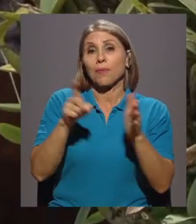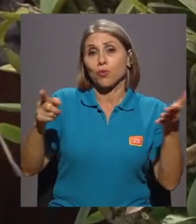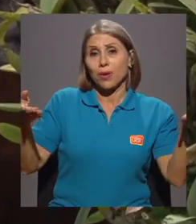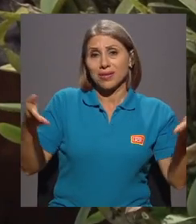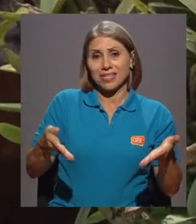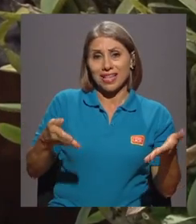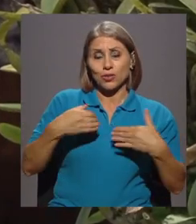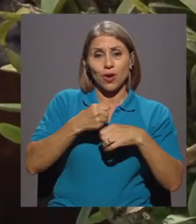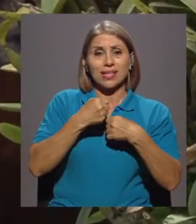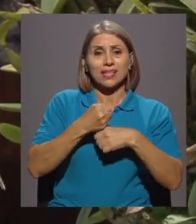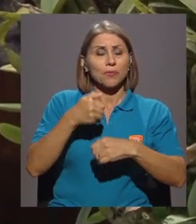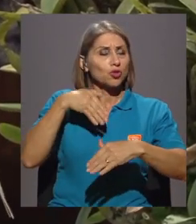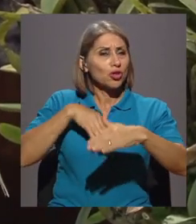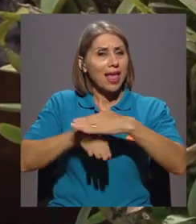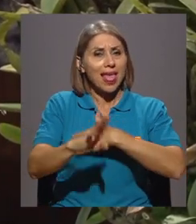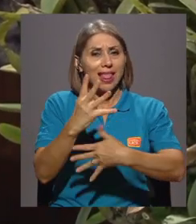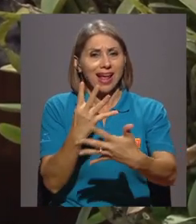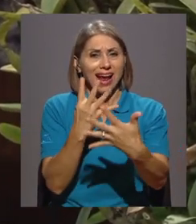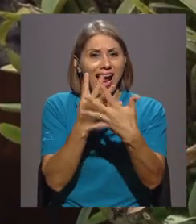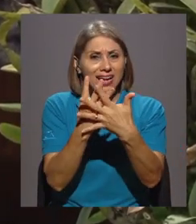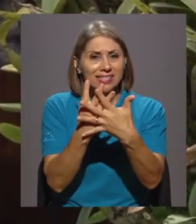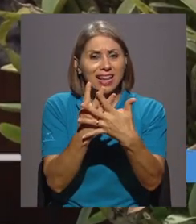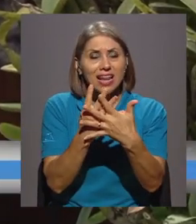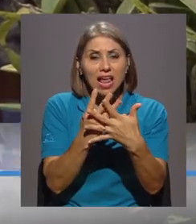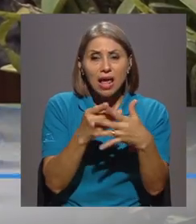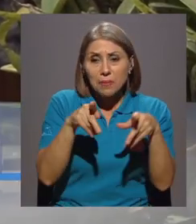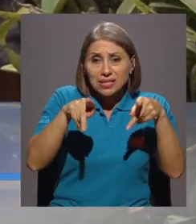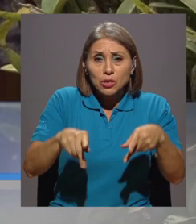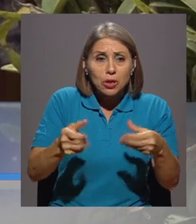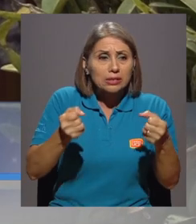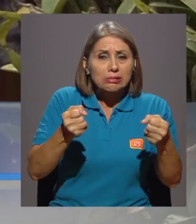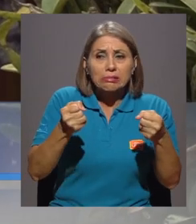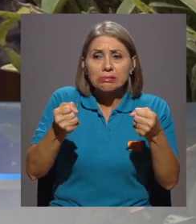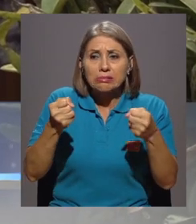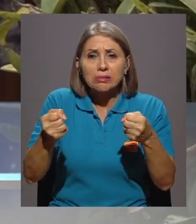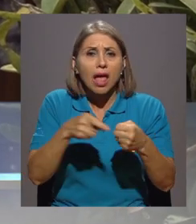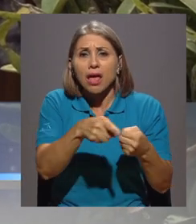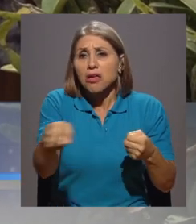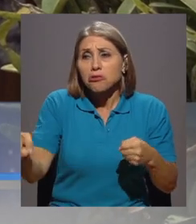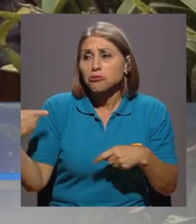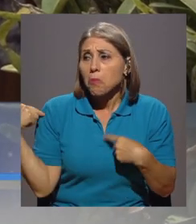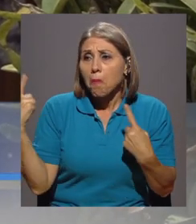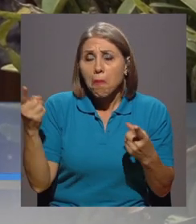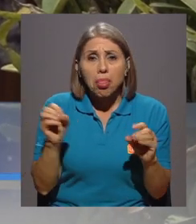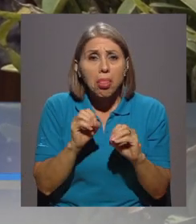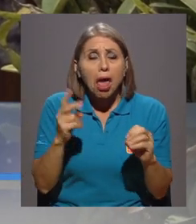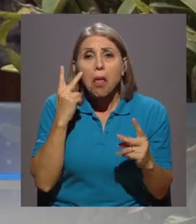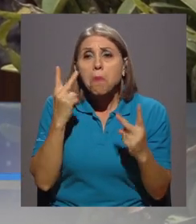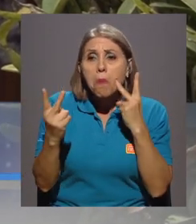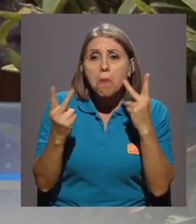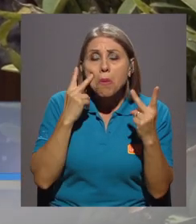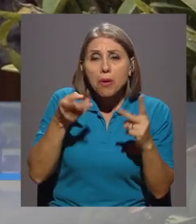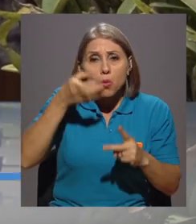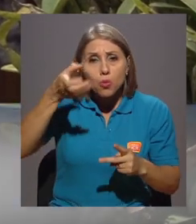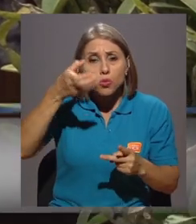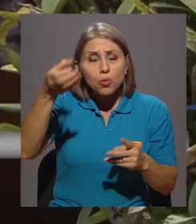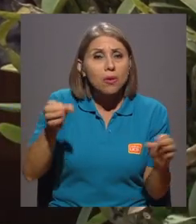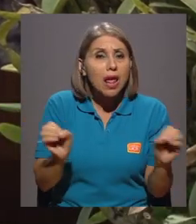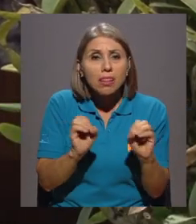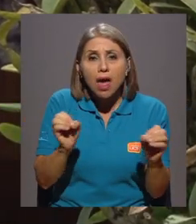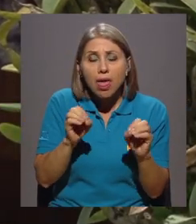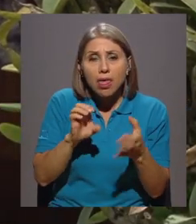con regularidad en la cárcel que nos permite acercarnos a esta población que normalmente no tiene acceso a este tipo de aspectos culturales